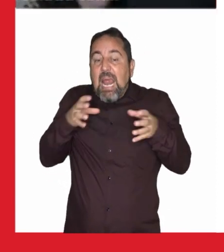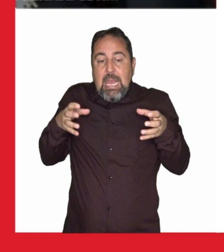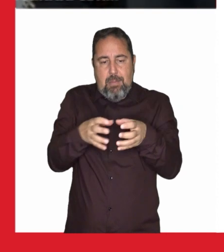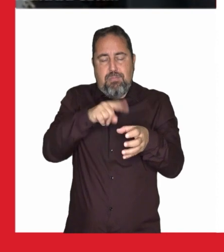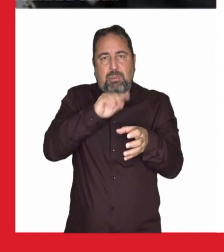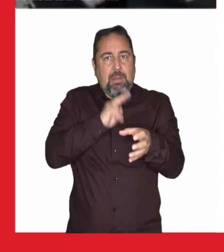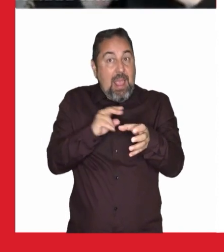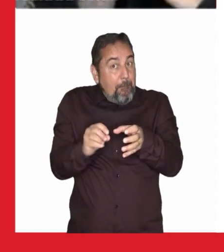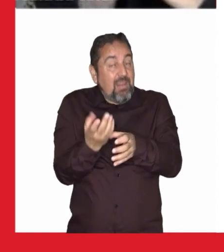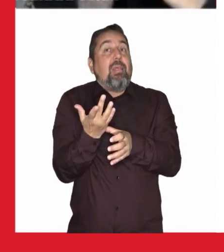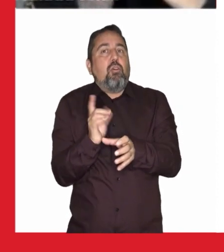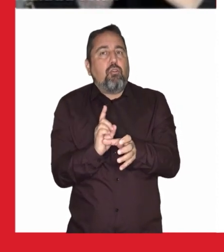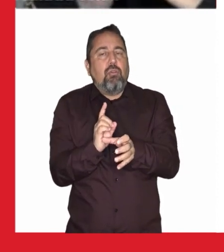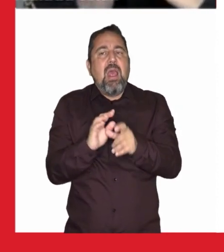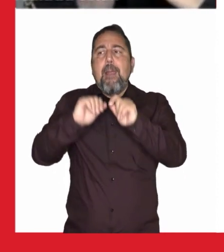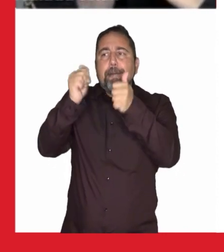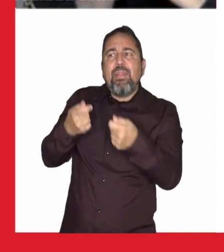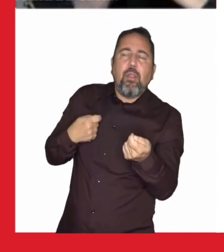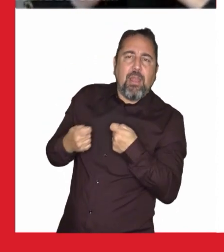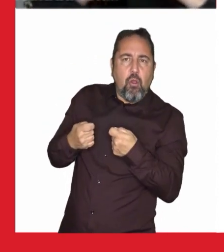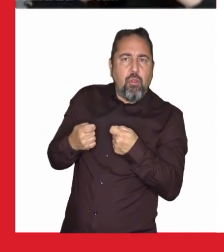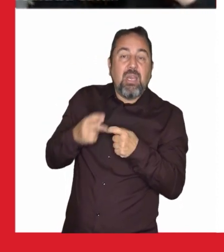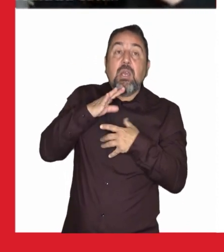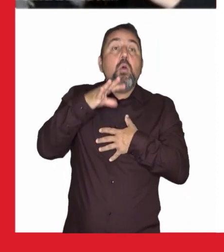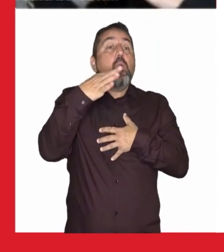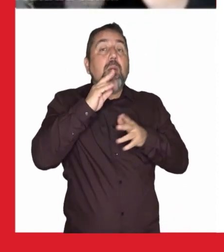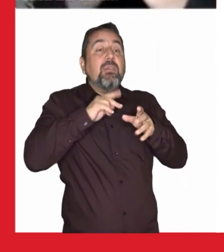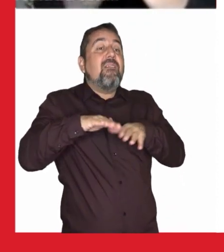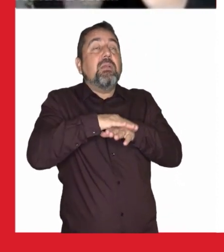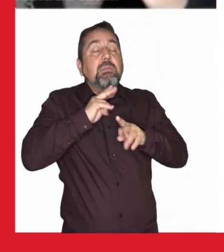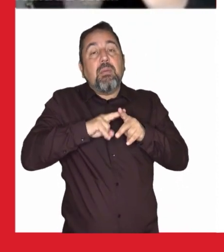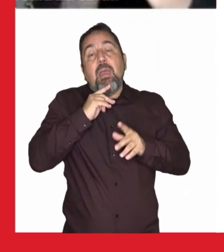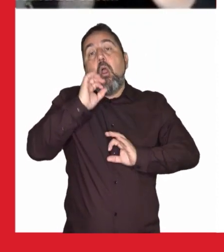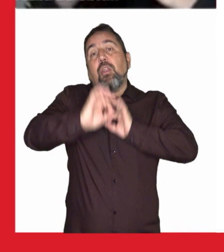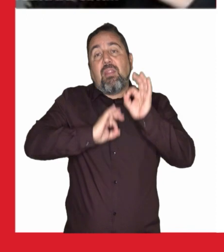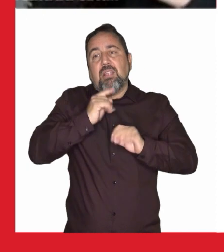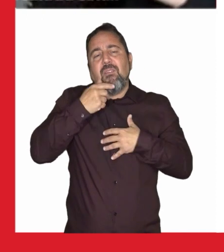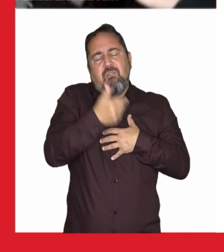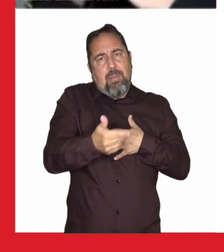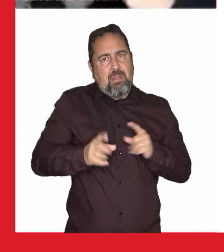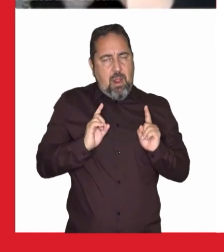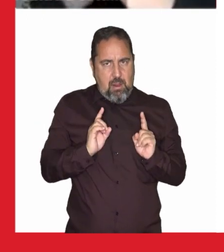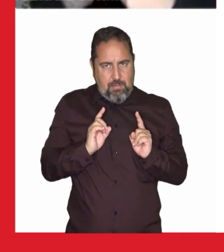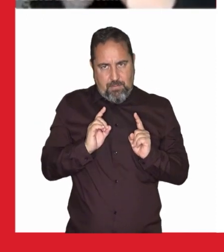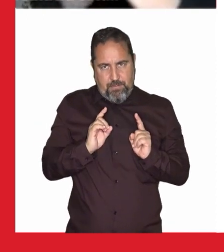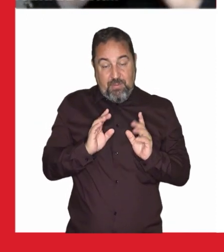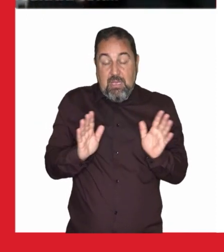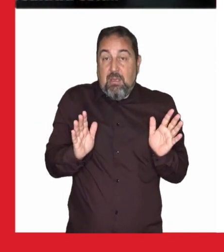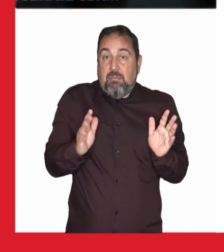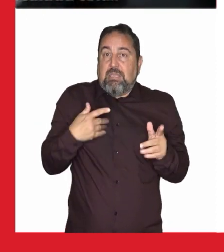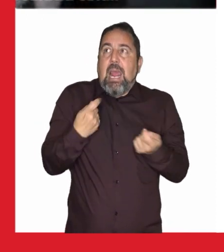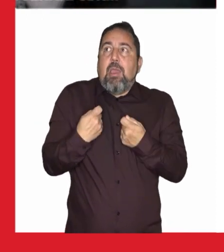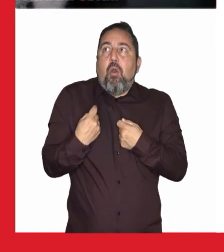Y es único en base al equipo emprendedor, es único en base al modelo de negocio y es único en base al modelo